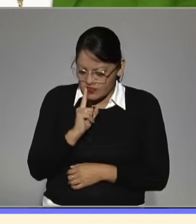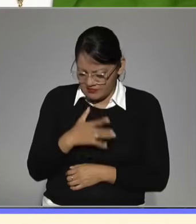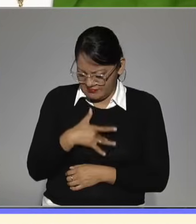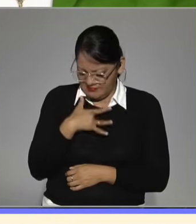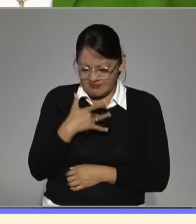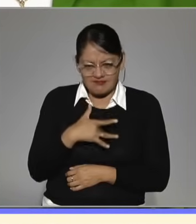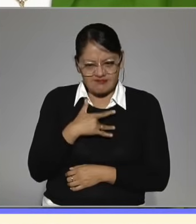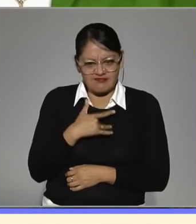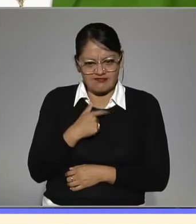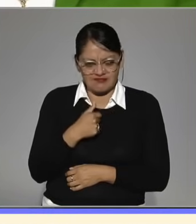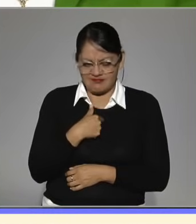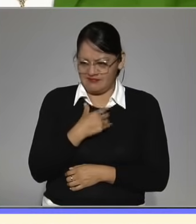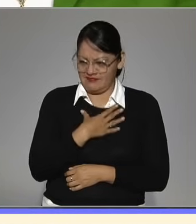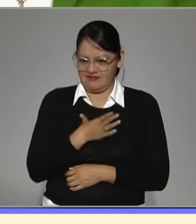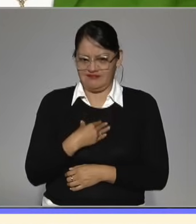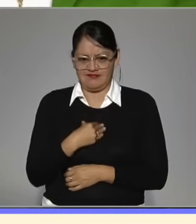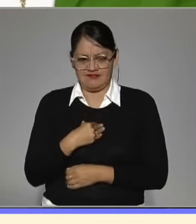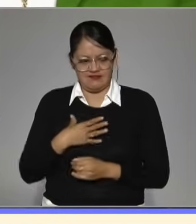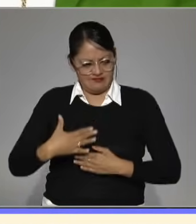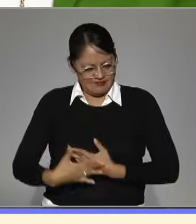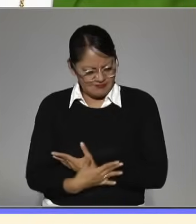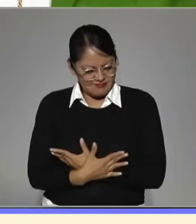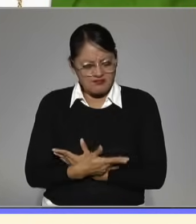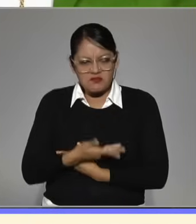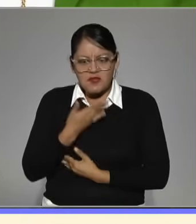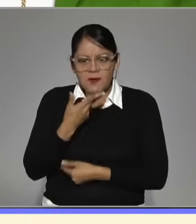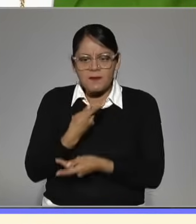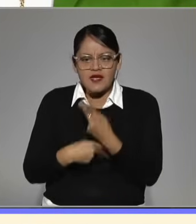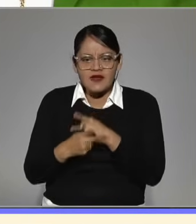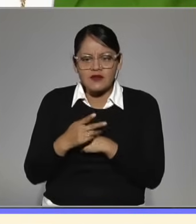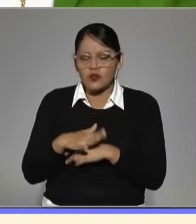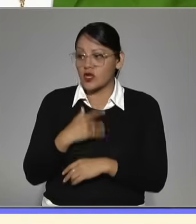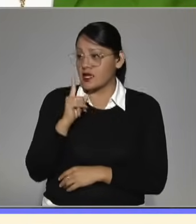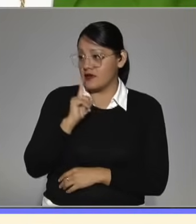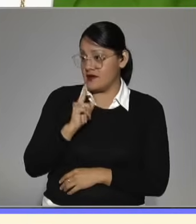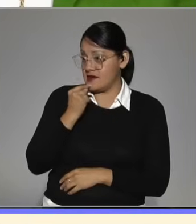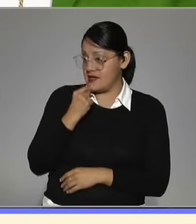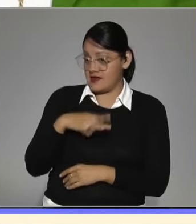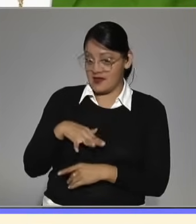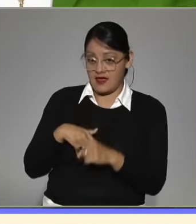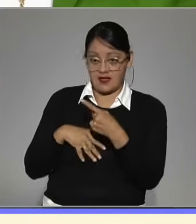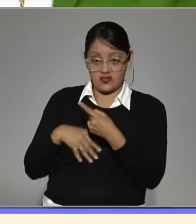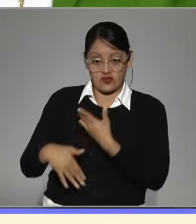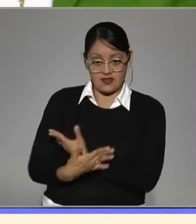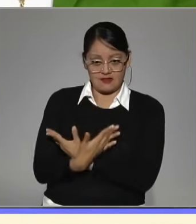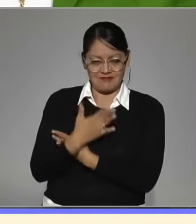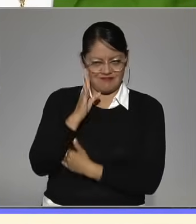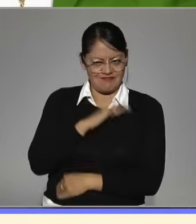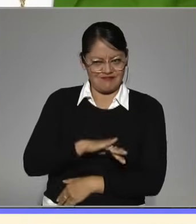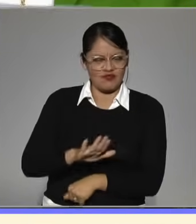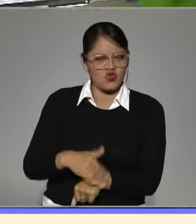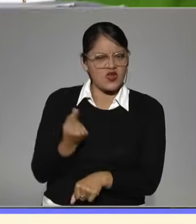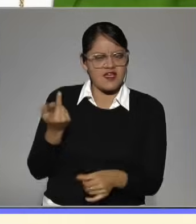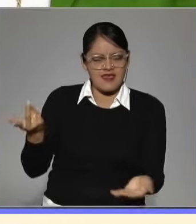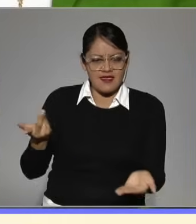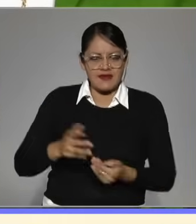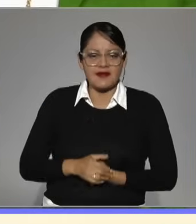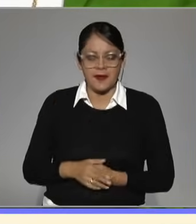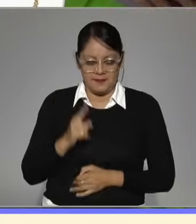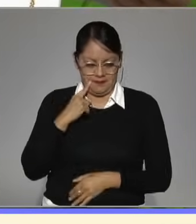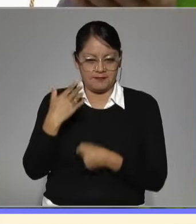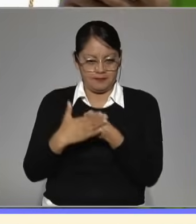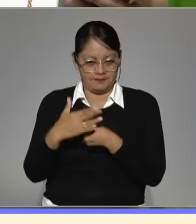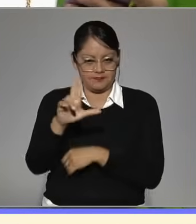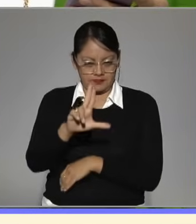están teniendo estos niños y oigan, son bienvenidos? ¿Por qué tuviste una niña puede ser malo? Acompáñanos también el próximo martes. Y bueno,